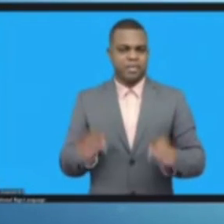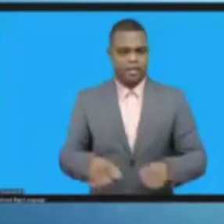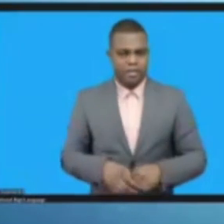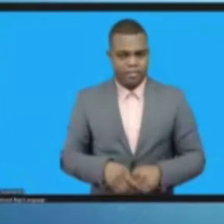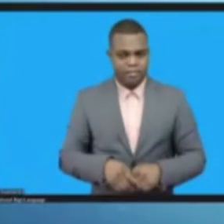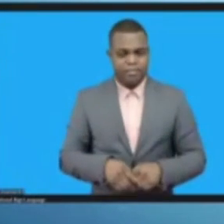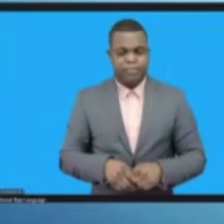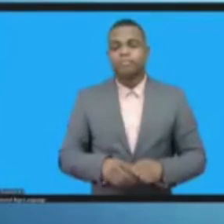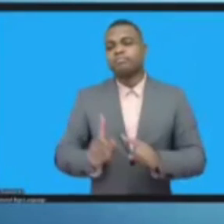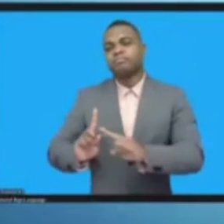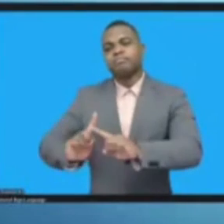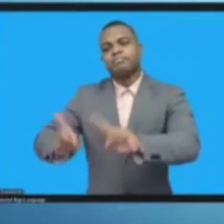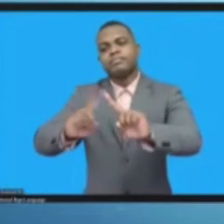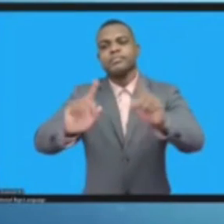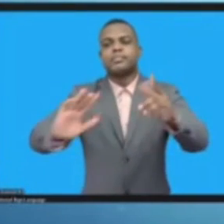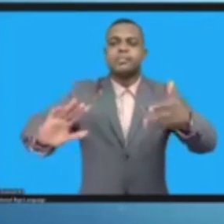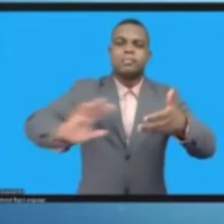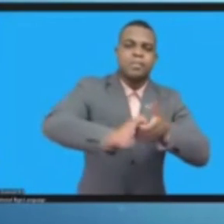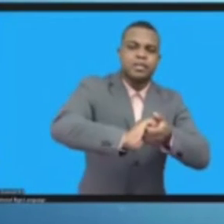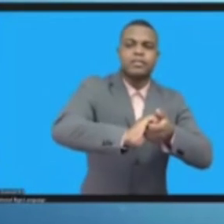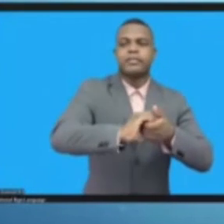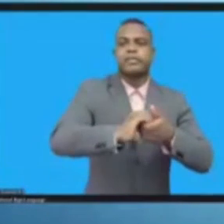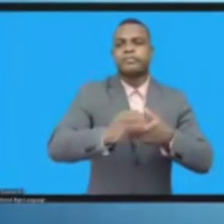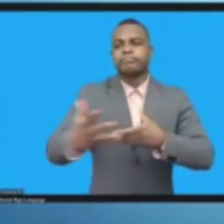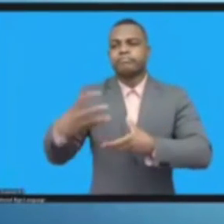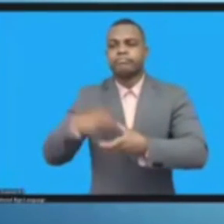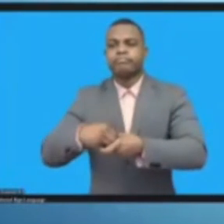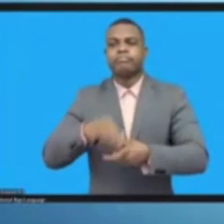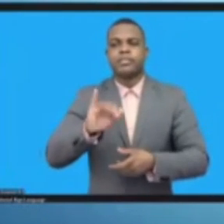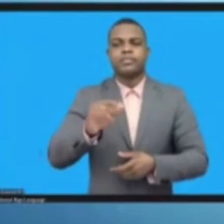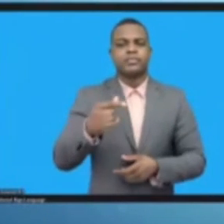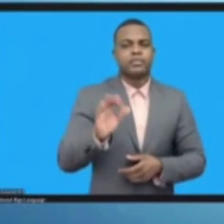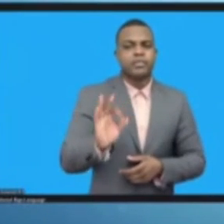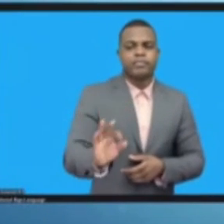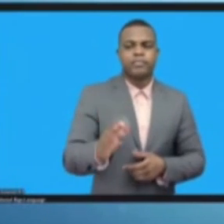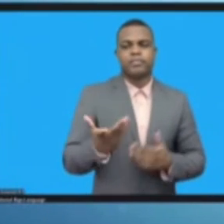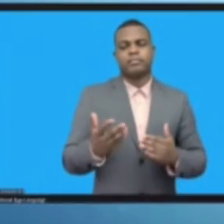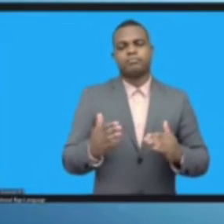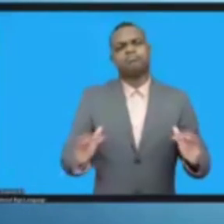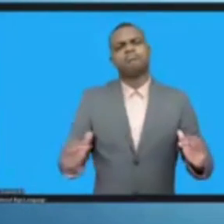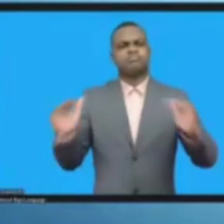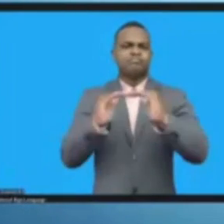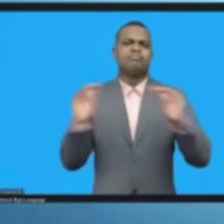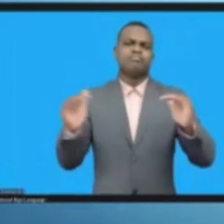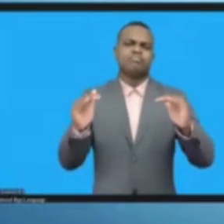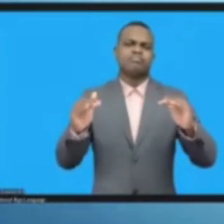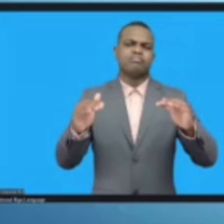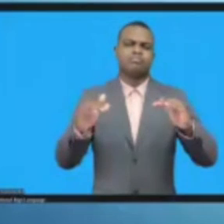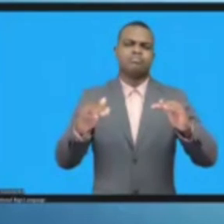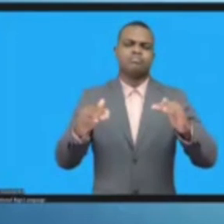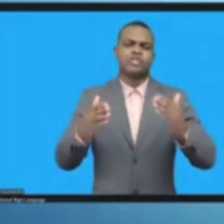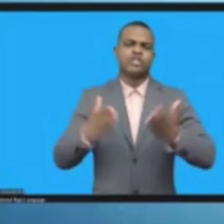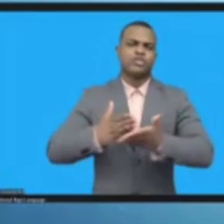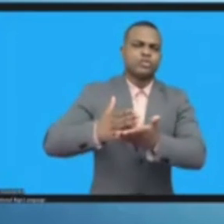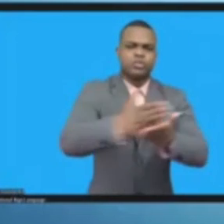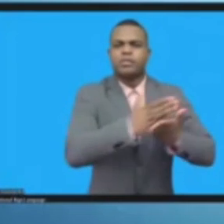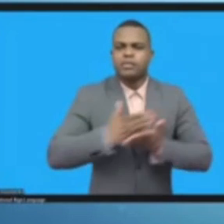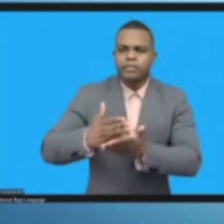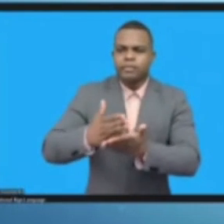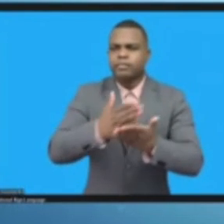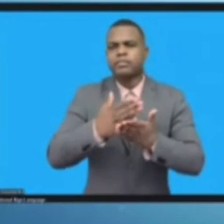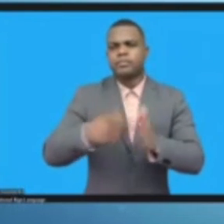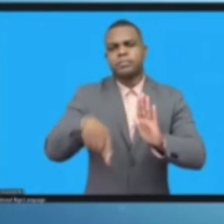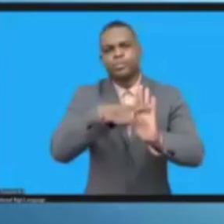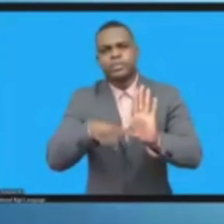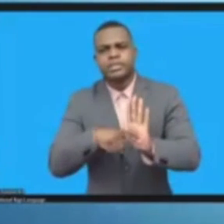el carácter inclusivo y de múltiples partes interesadas del igf créeme a un campo